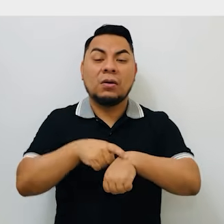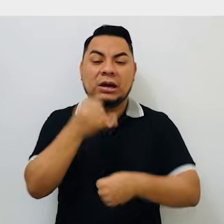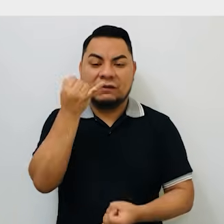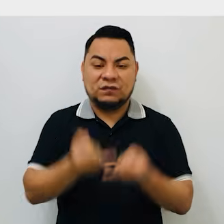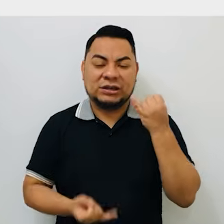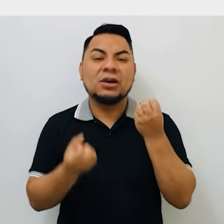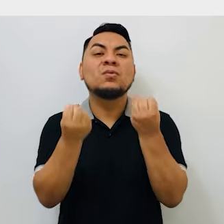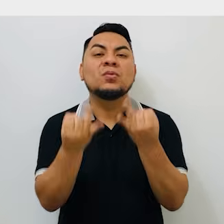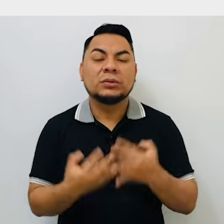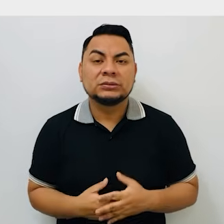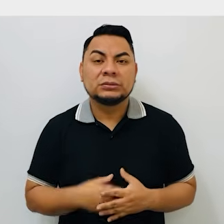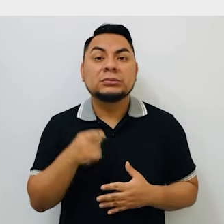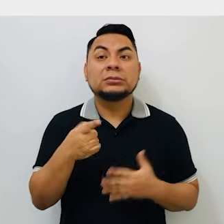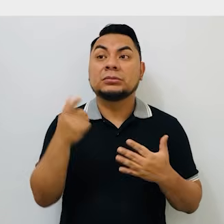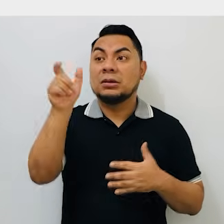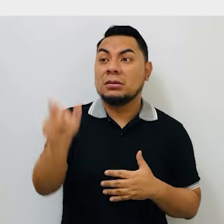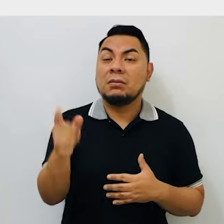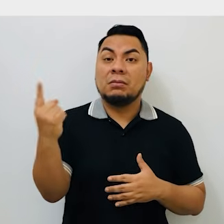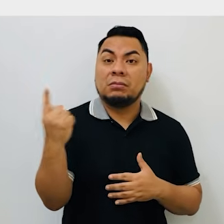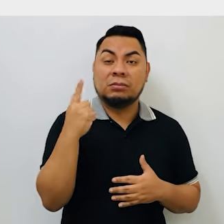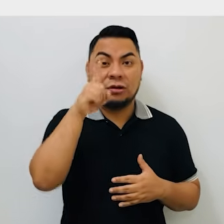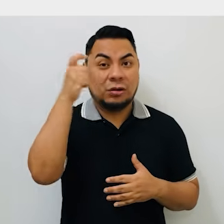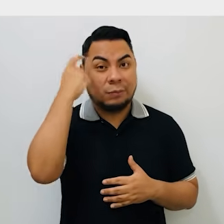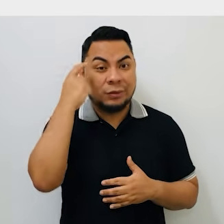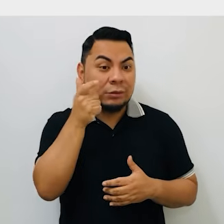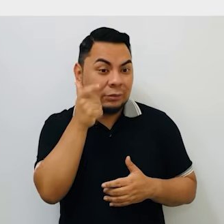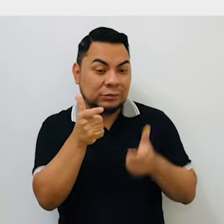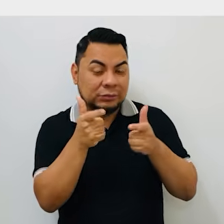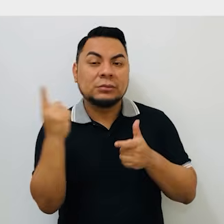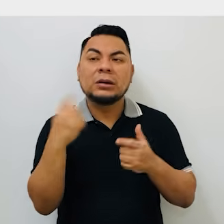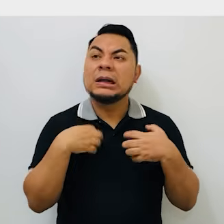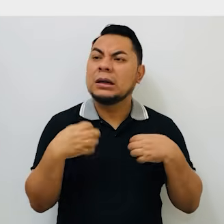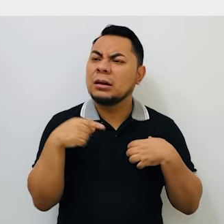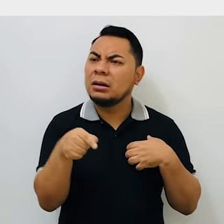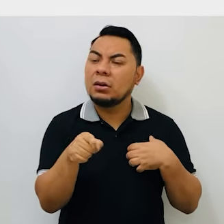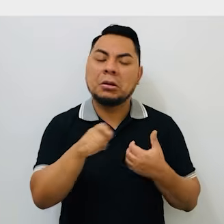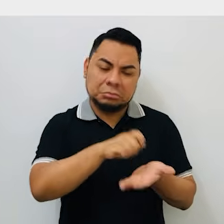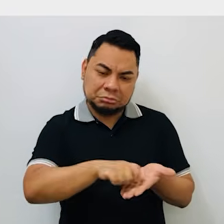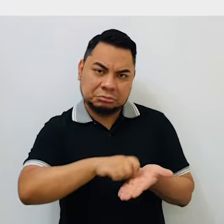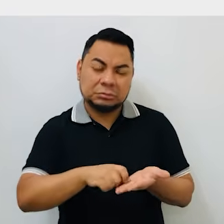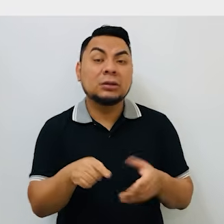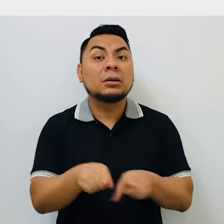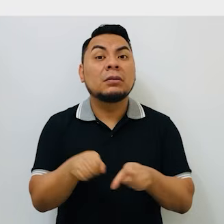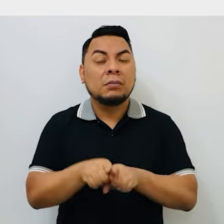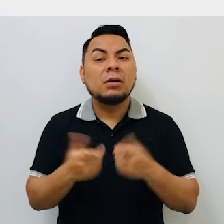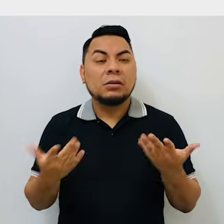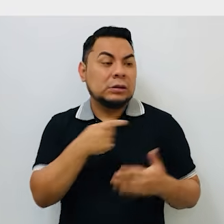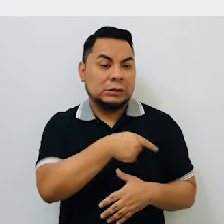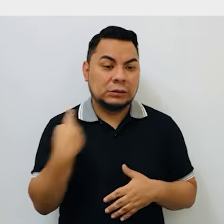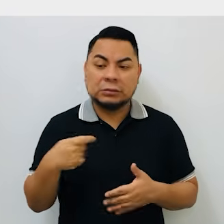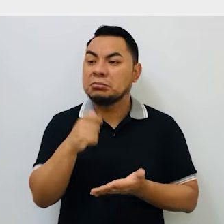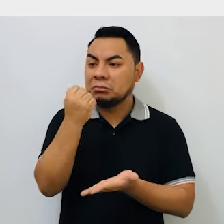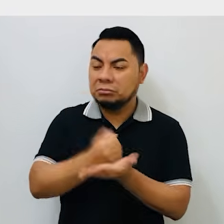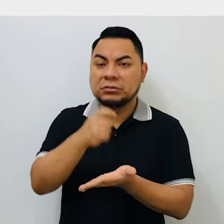de término del escrutinio, reclamaciones o observaciones de las personeras y los personeros, así como las resoluciones